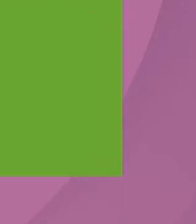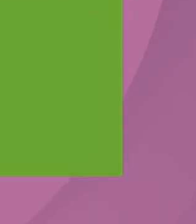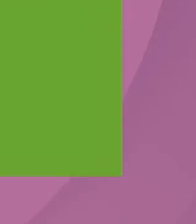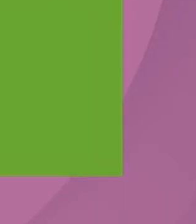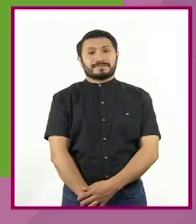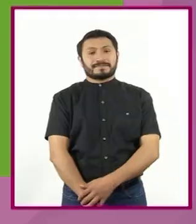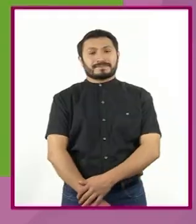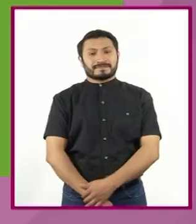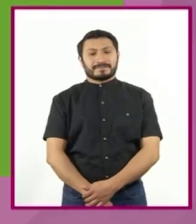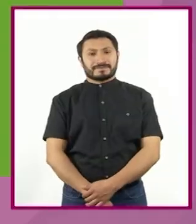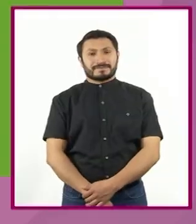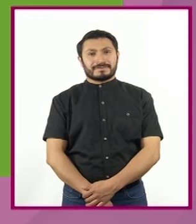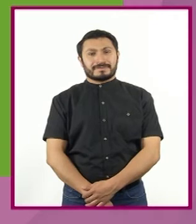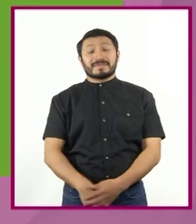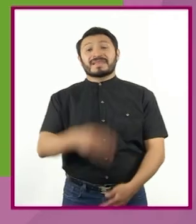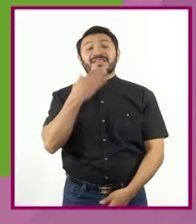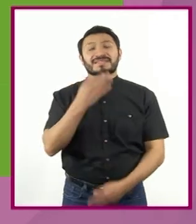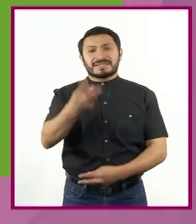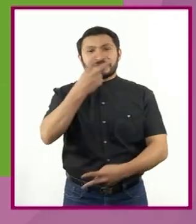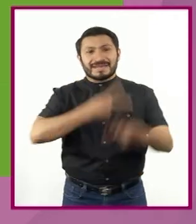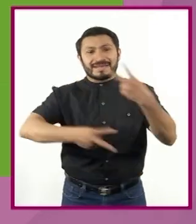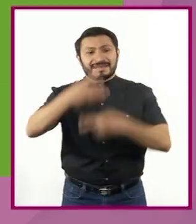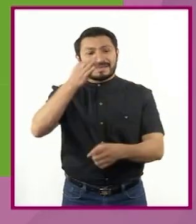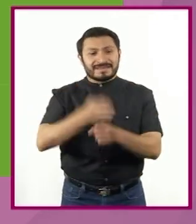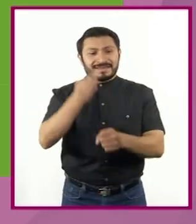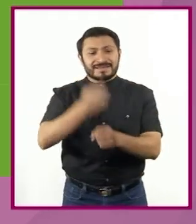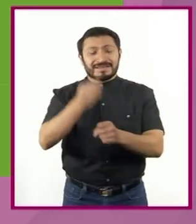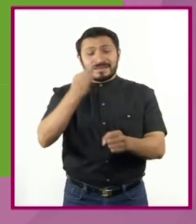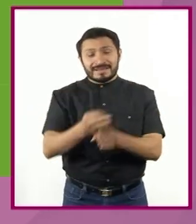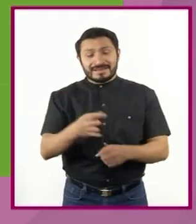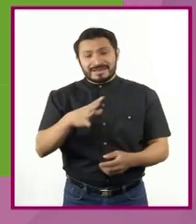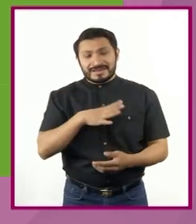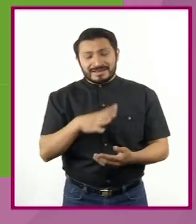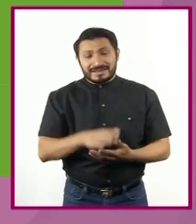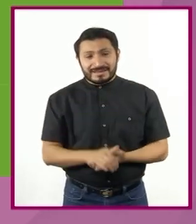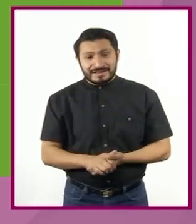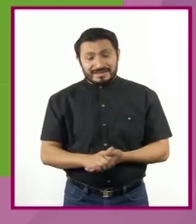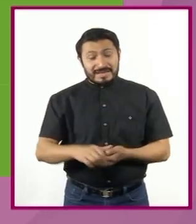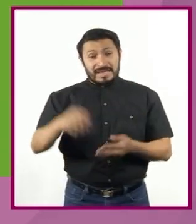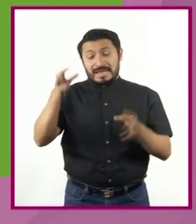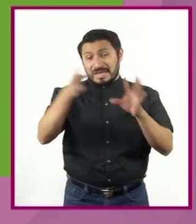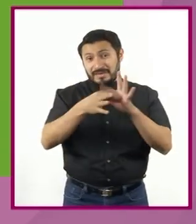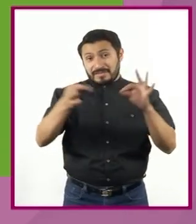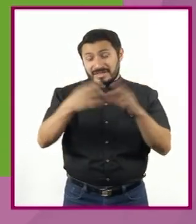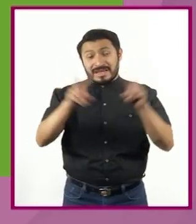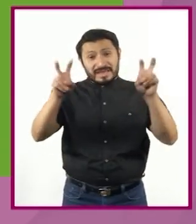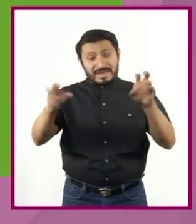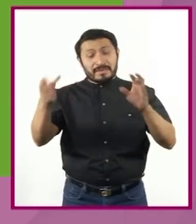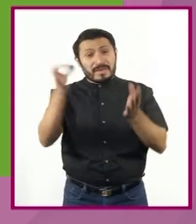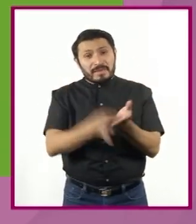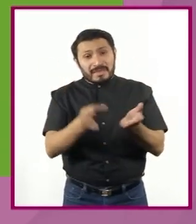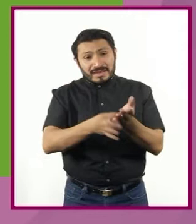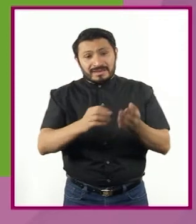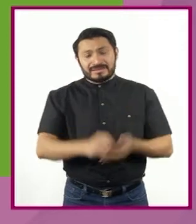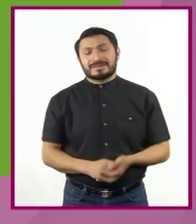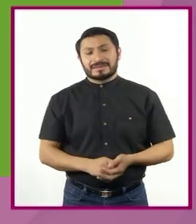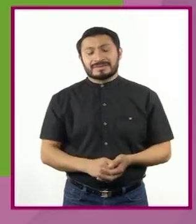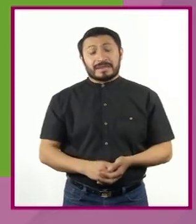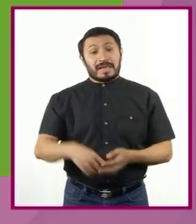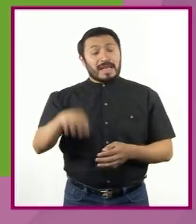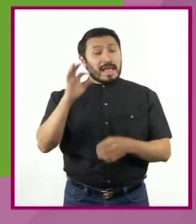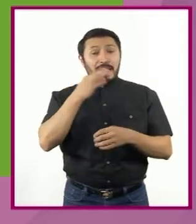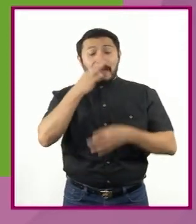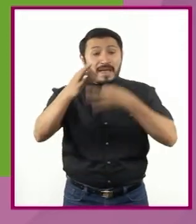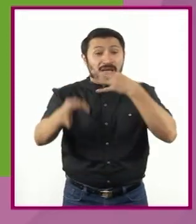¿Cómo están, alumnas y alumnos? En esta ocasión hablaremos de la edad de los metales. La edad de los metales hace referencia